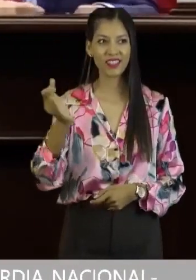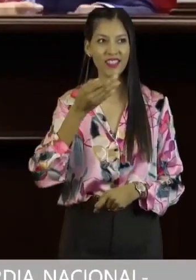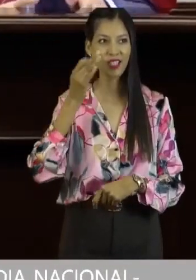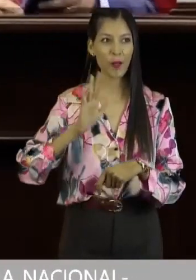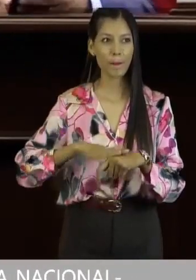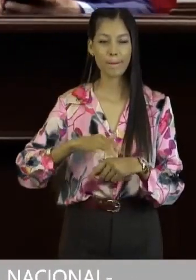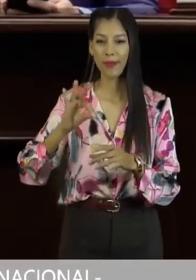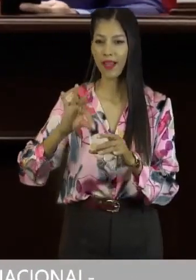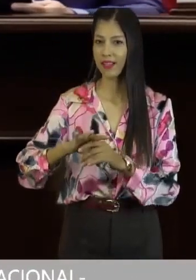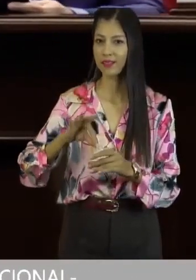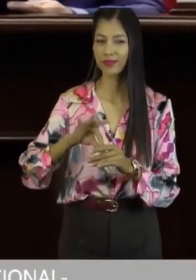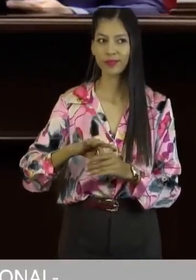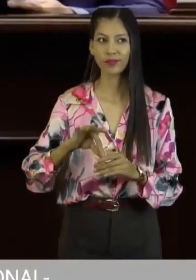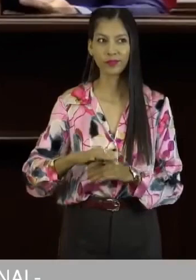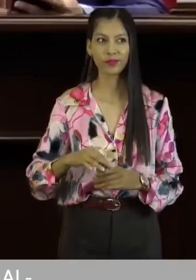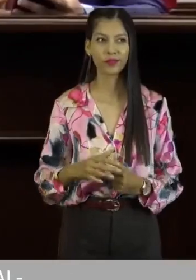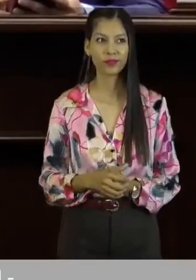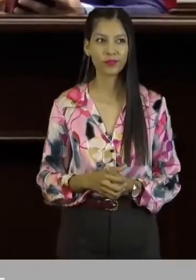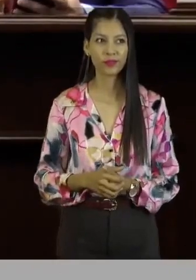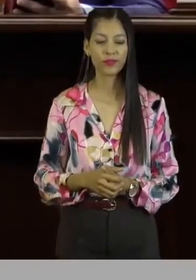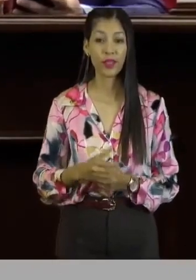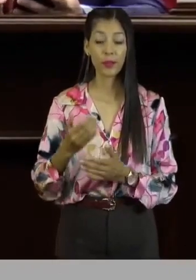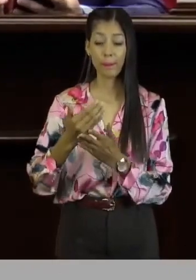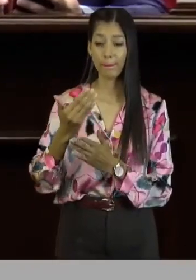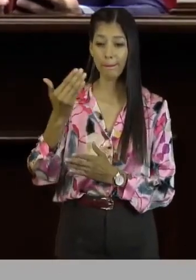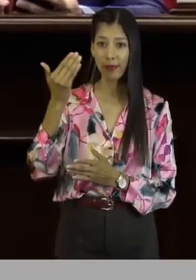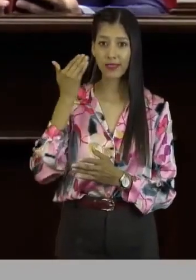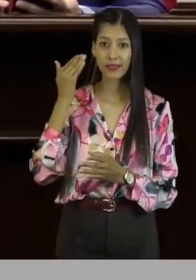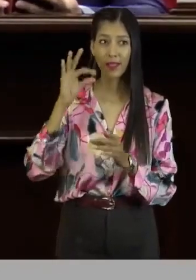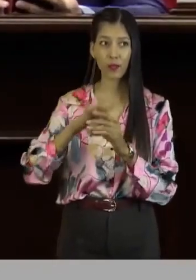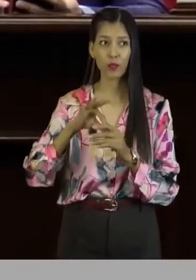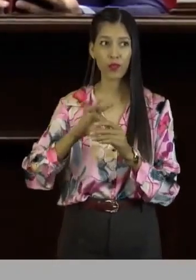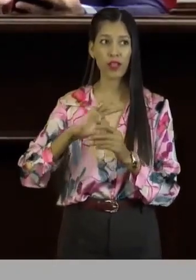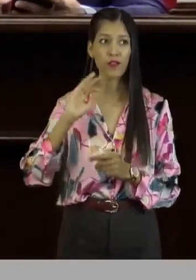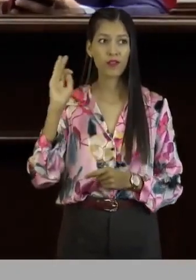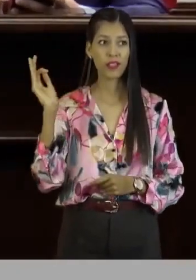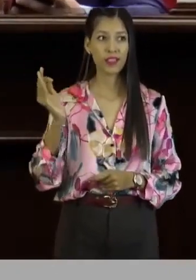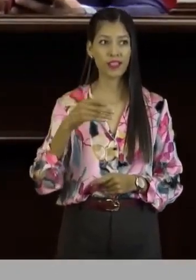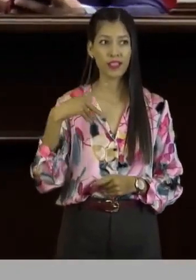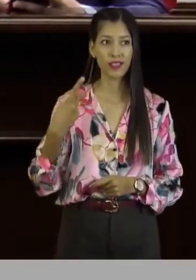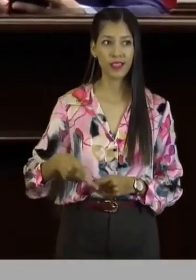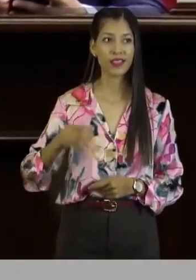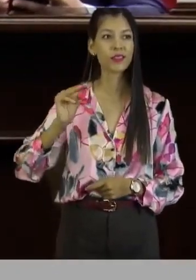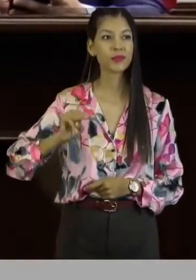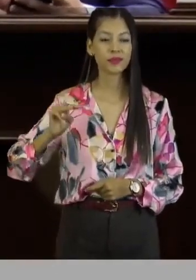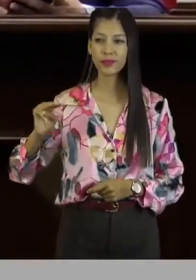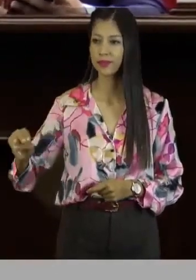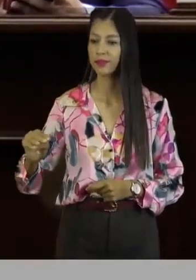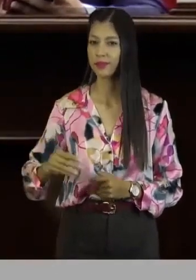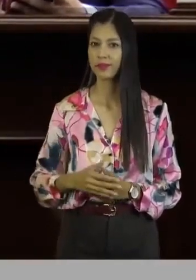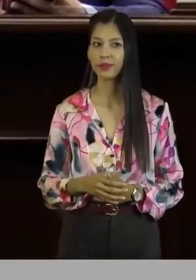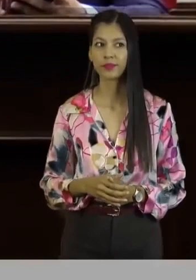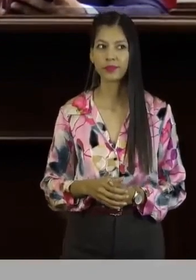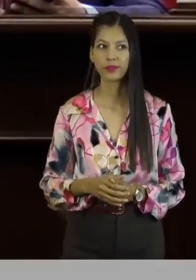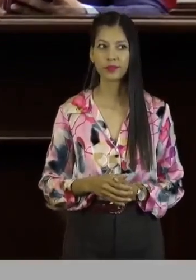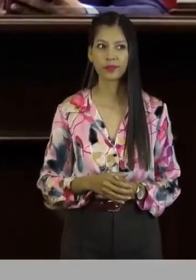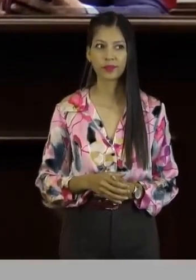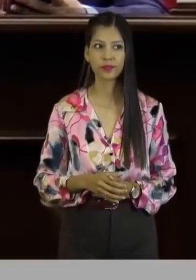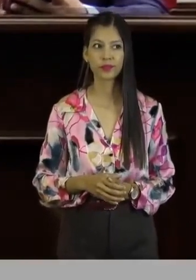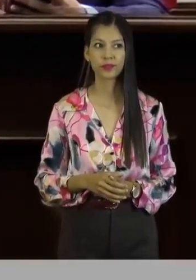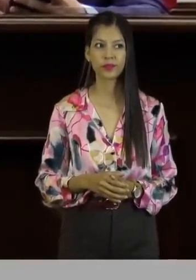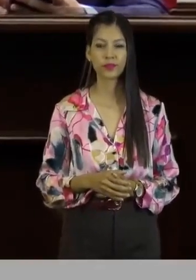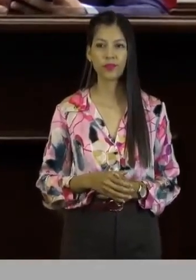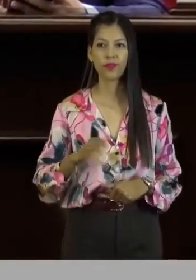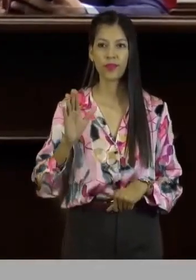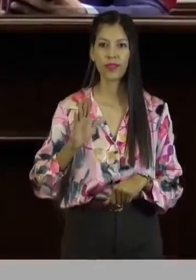votado en las pasadas elecciones federales aquí en Michoacán. Y le digo, pues mi máxima